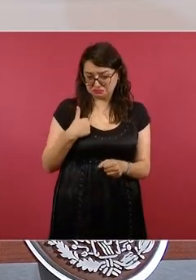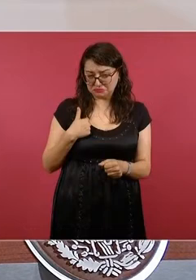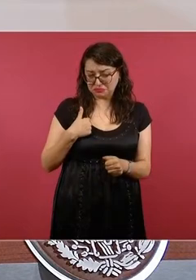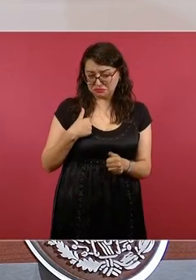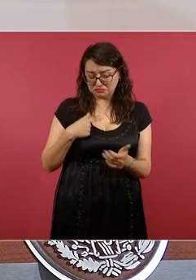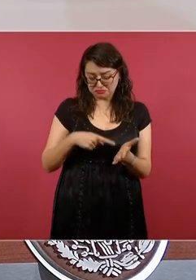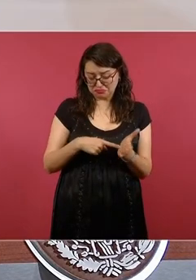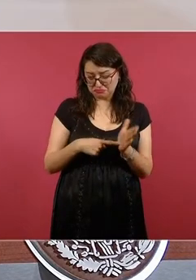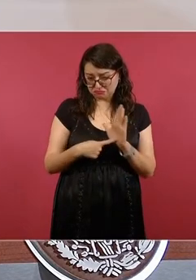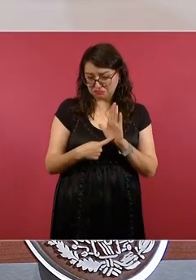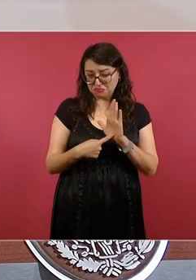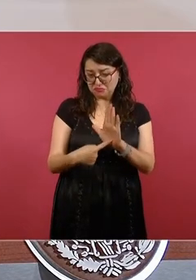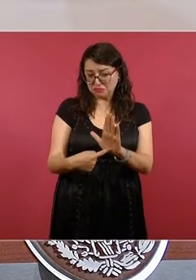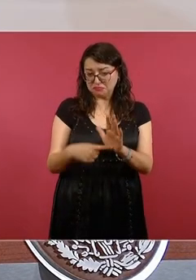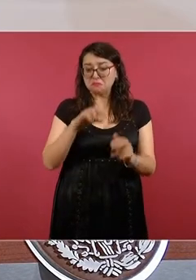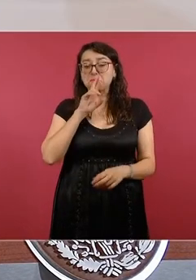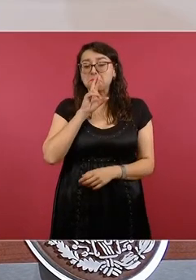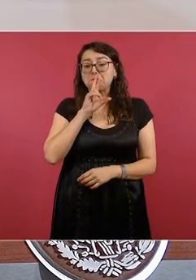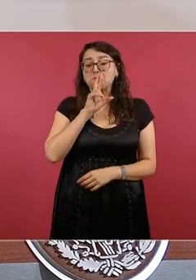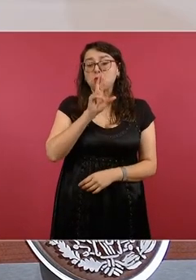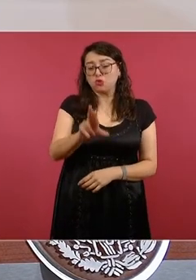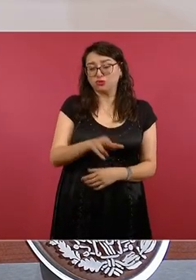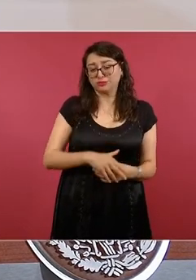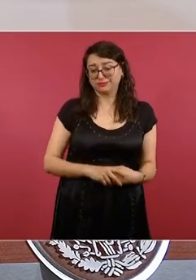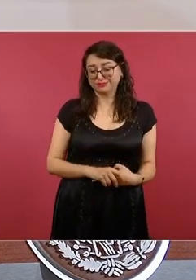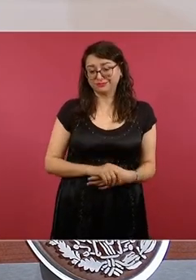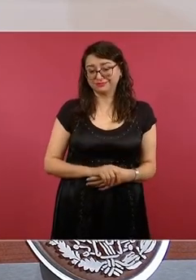tiene que ver con esto.